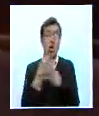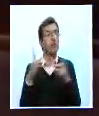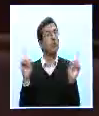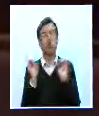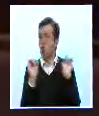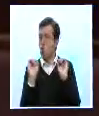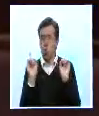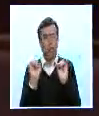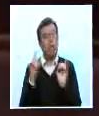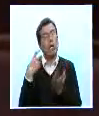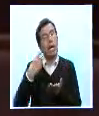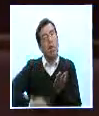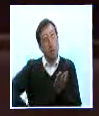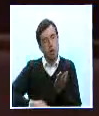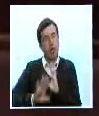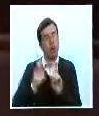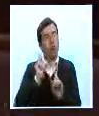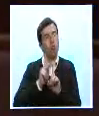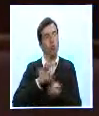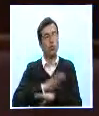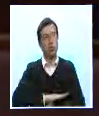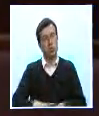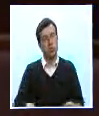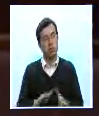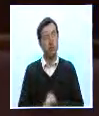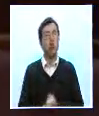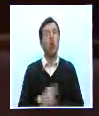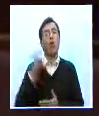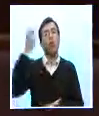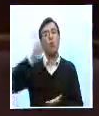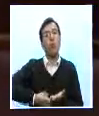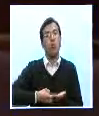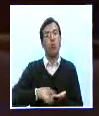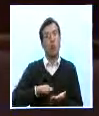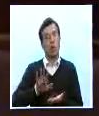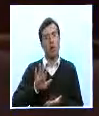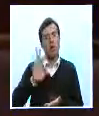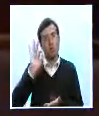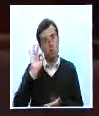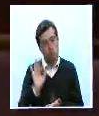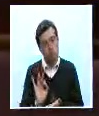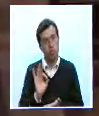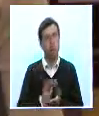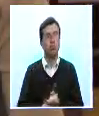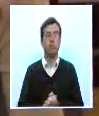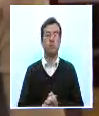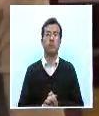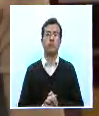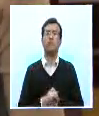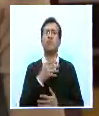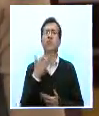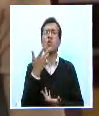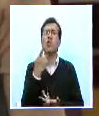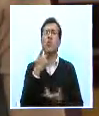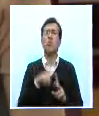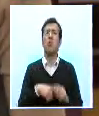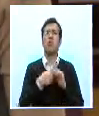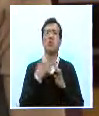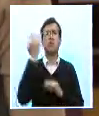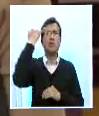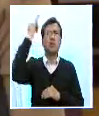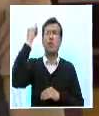pena de privación de libertad exclusivamente estableciendo la multa como pena pecuniaria cuál fue la base sobre la cual